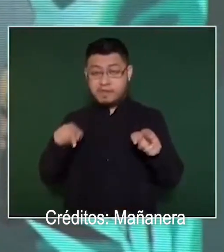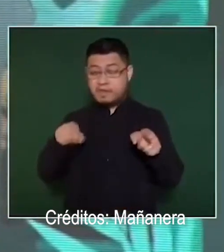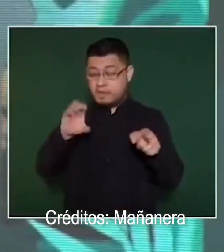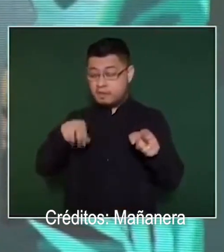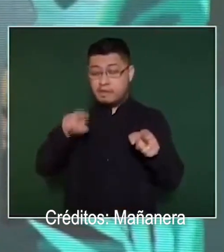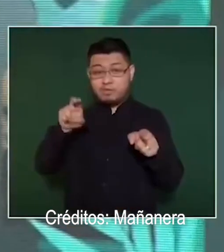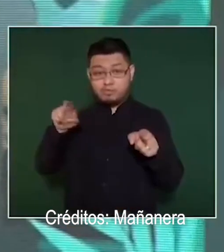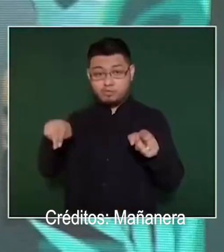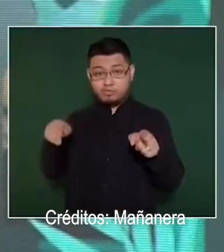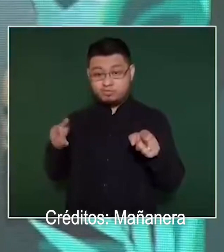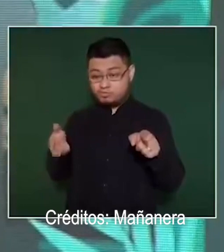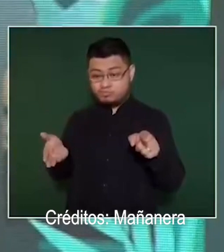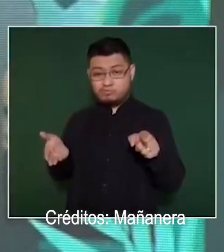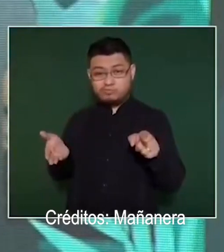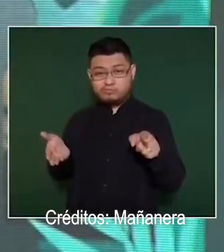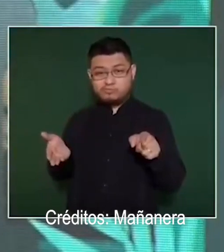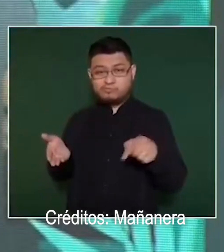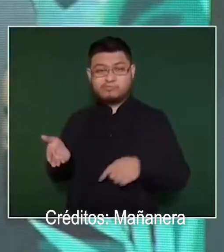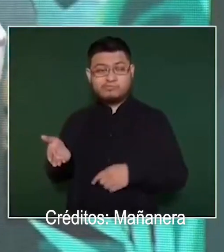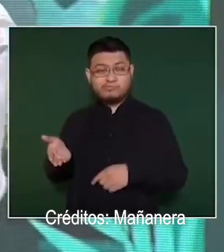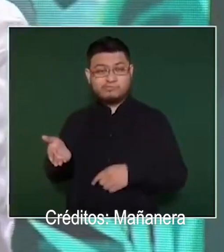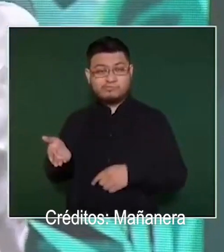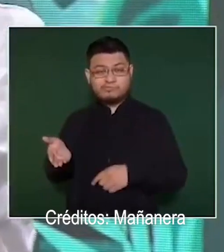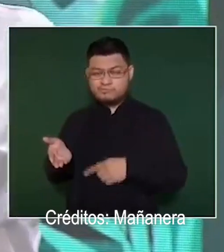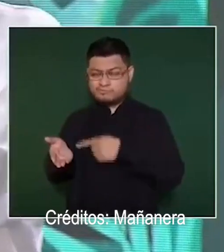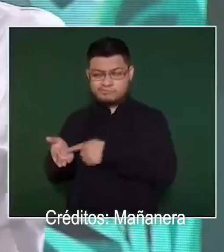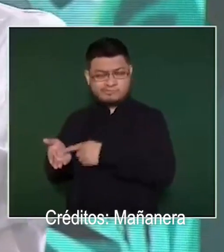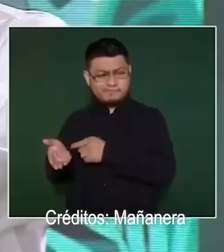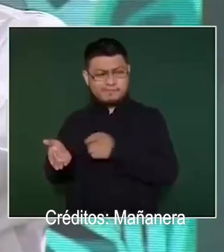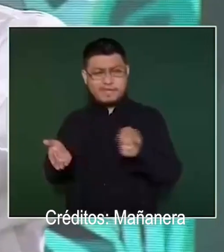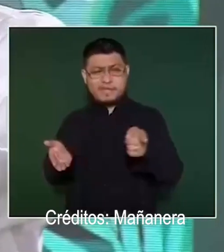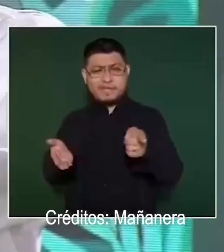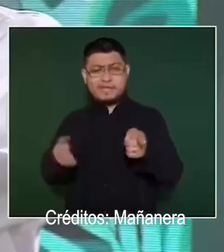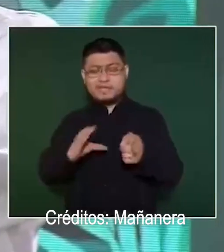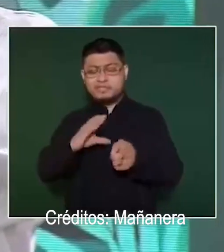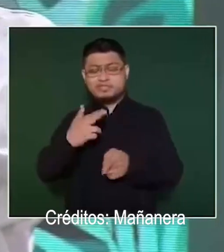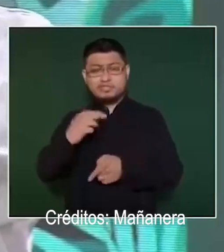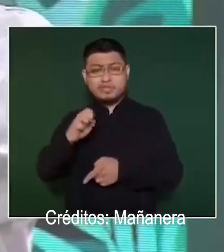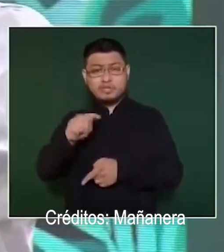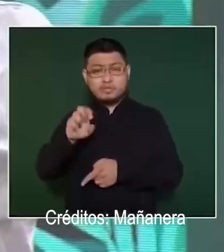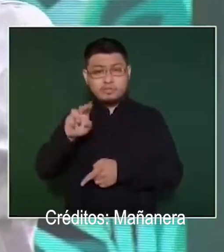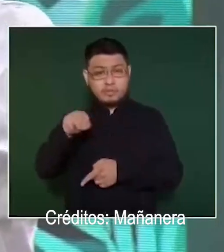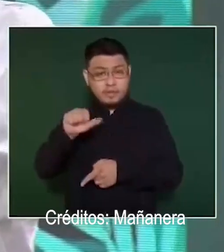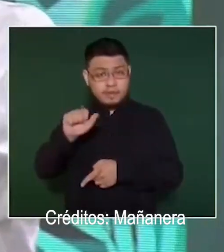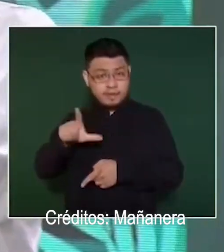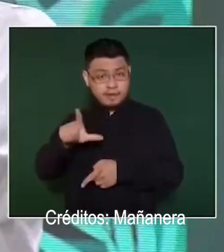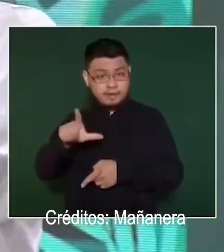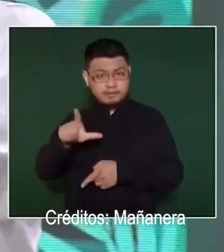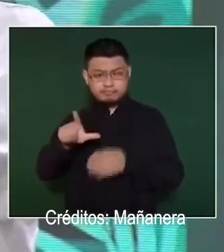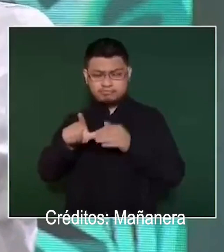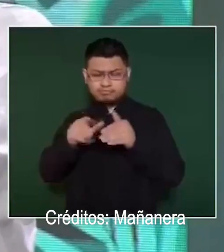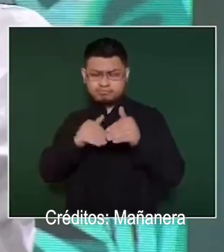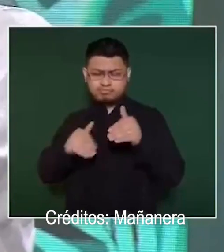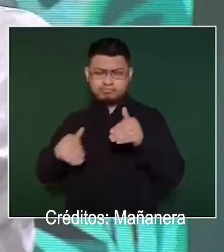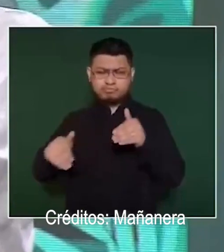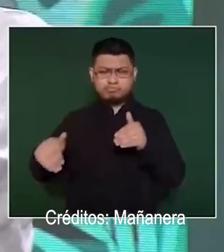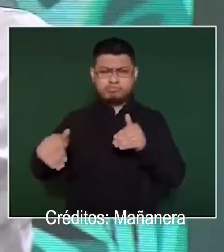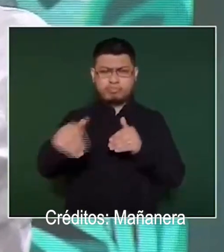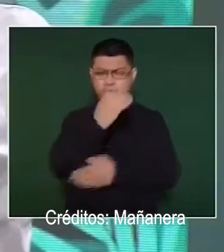a Chetumal, por el lado Selva,